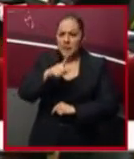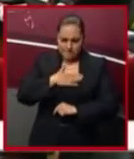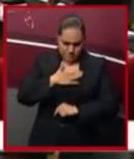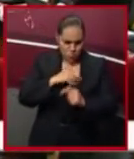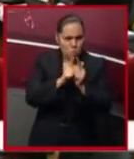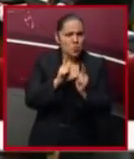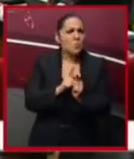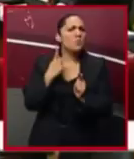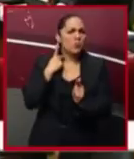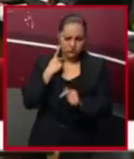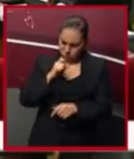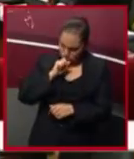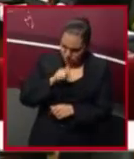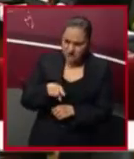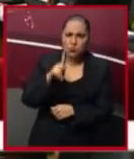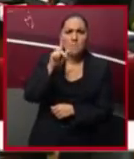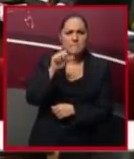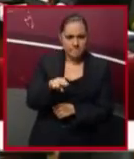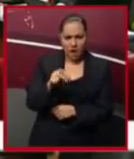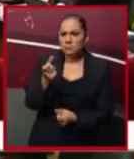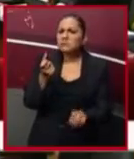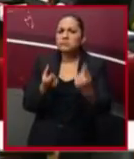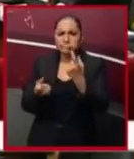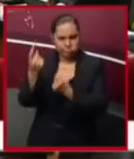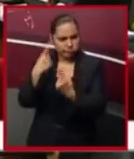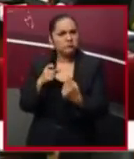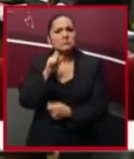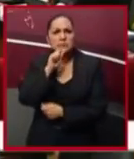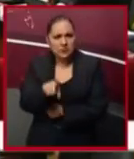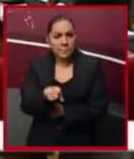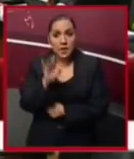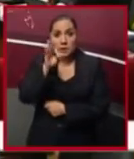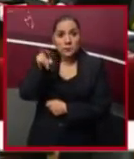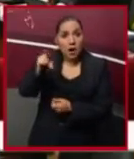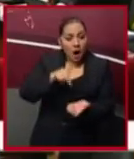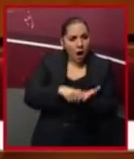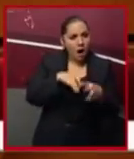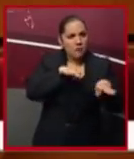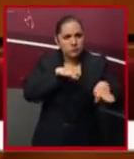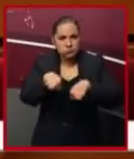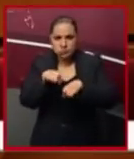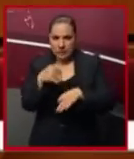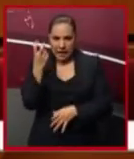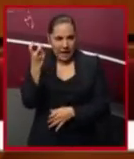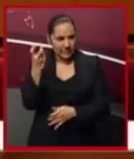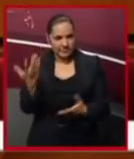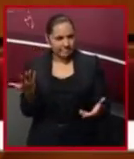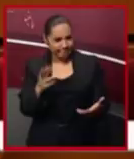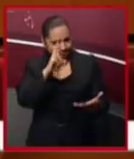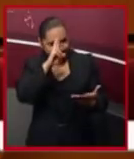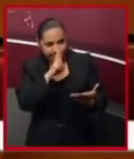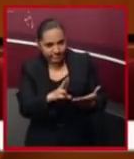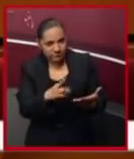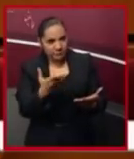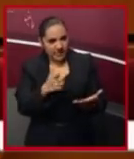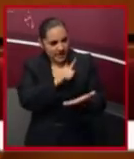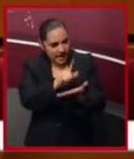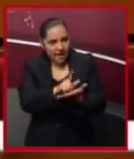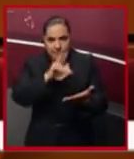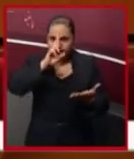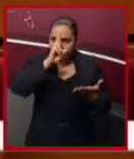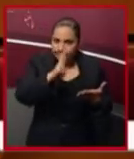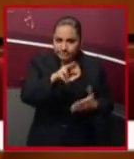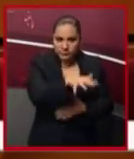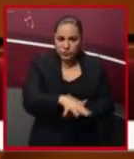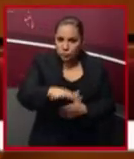PAN, que han realizado prácticas indebidas en detrimento de la función pública y en